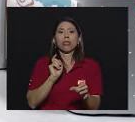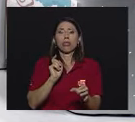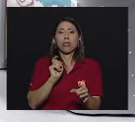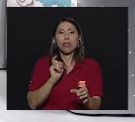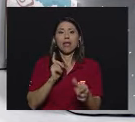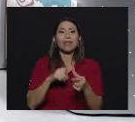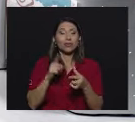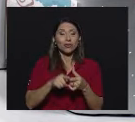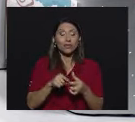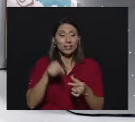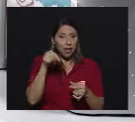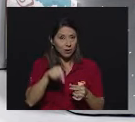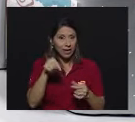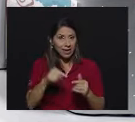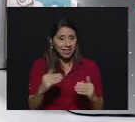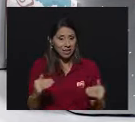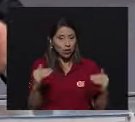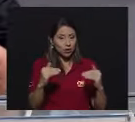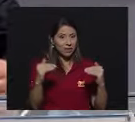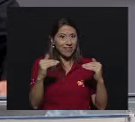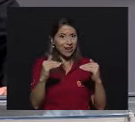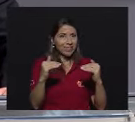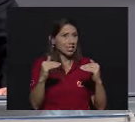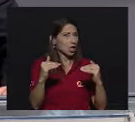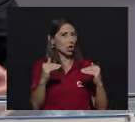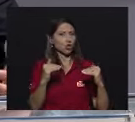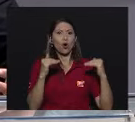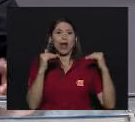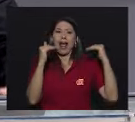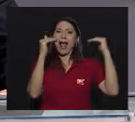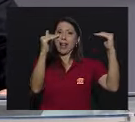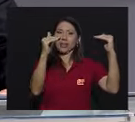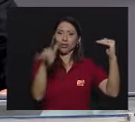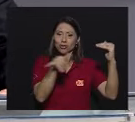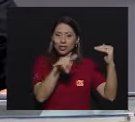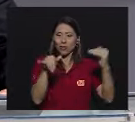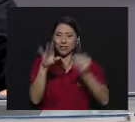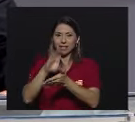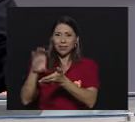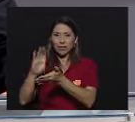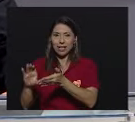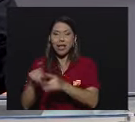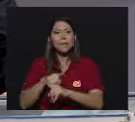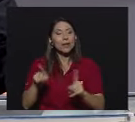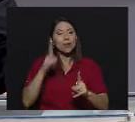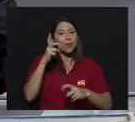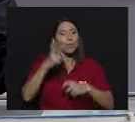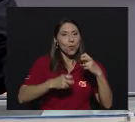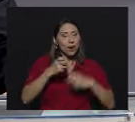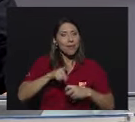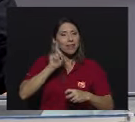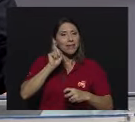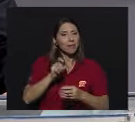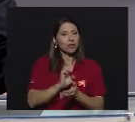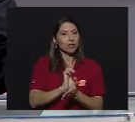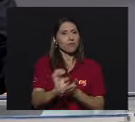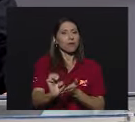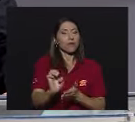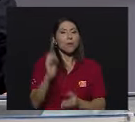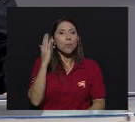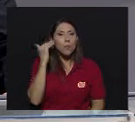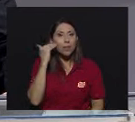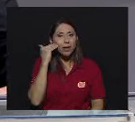estos estudiantes excluidos, ¿verdad? Entonces, aunque aquí los niveles no son tan altos como en la secundaria, sí, hay un problema que tenemos que empezar a